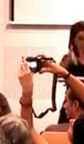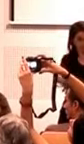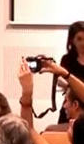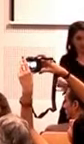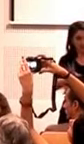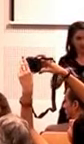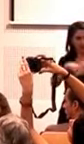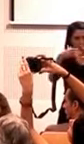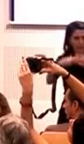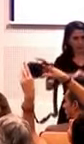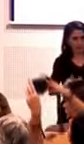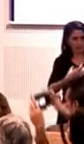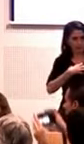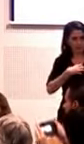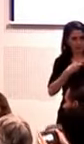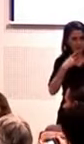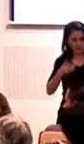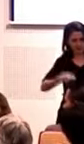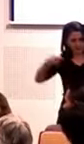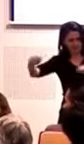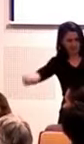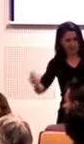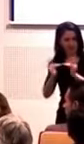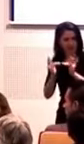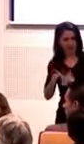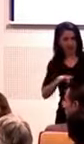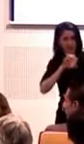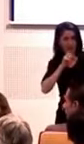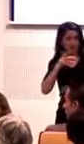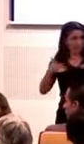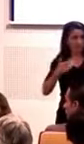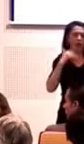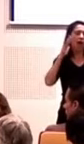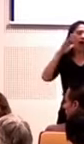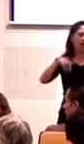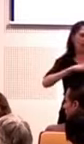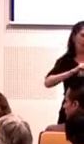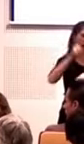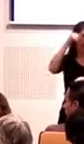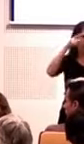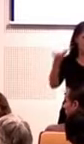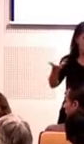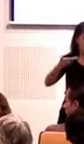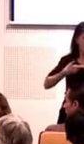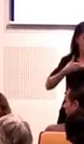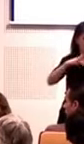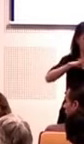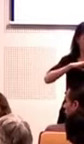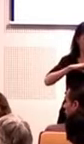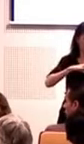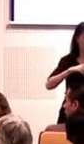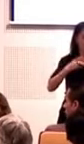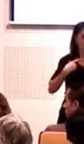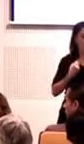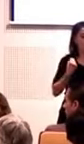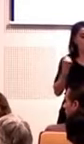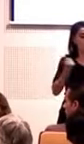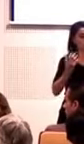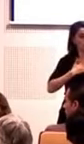de quién me echa la cama y quién me tal, pues bueno, yo qué sé, pues un amigo me hizo el gran favor y me llevó en mi coche, me